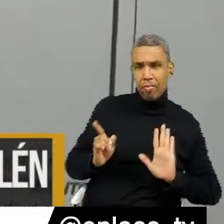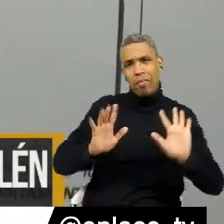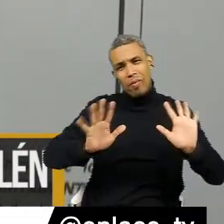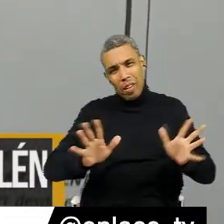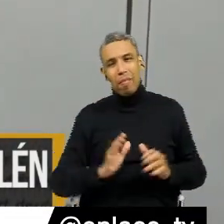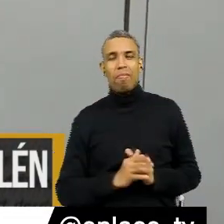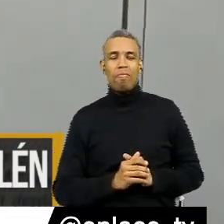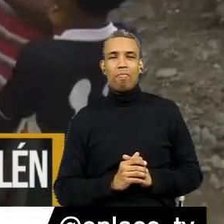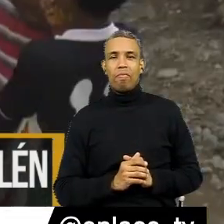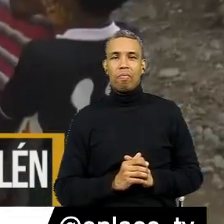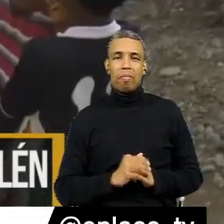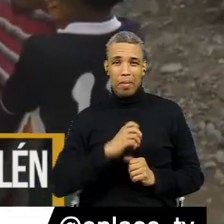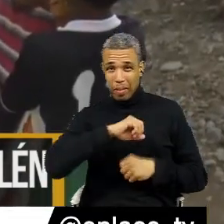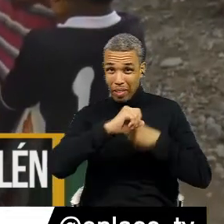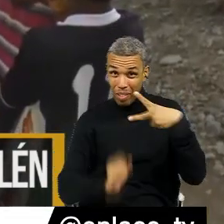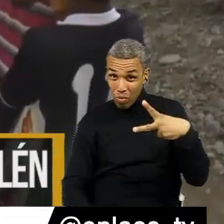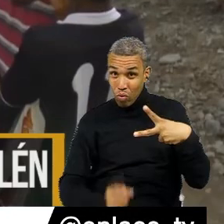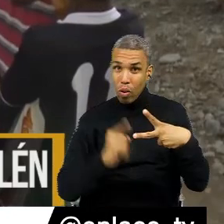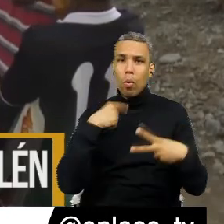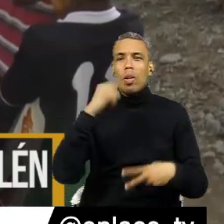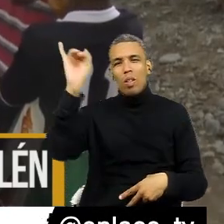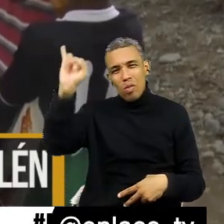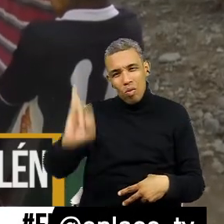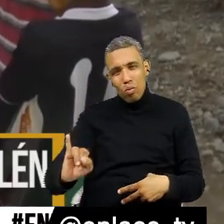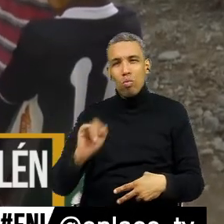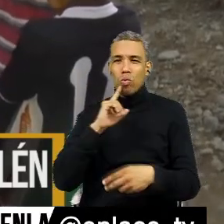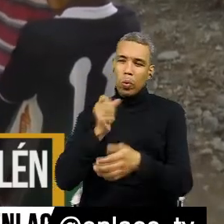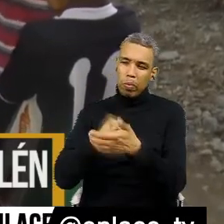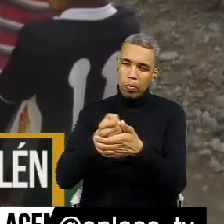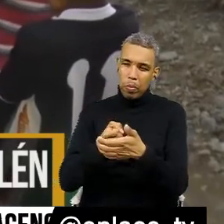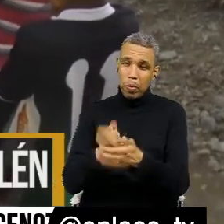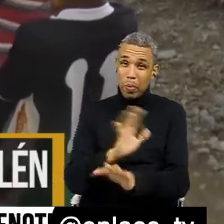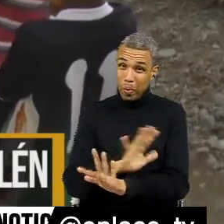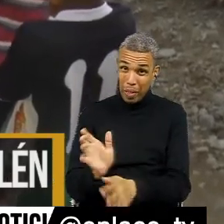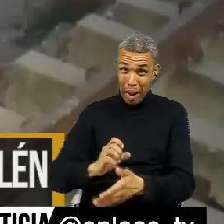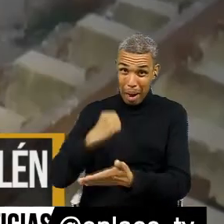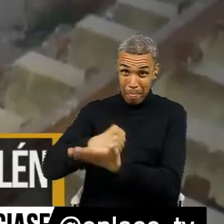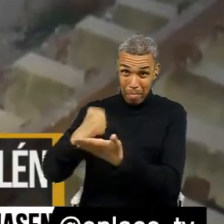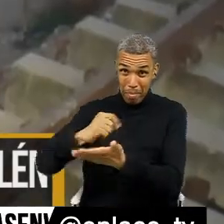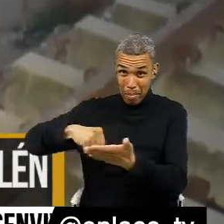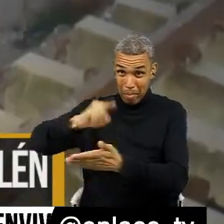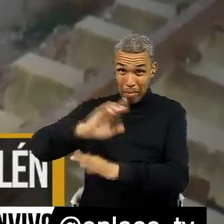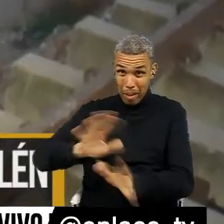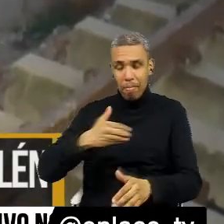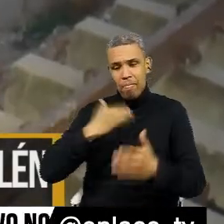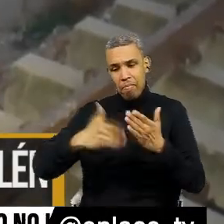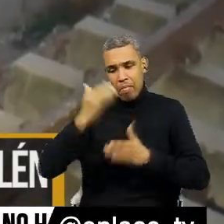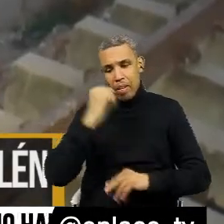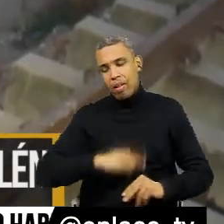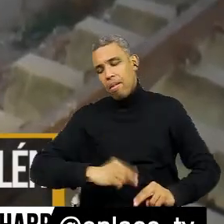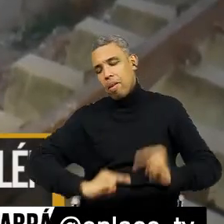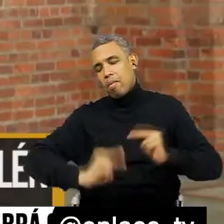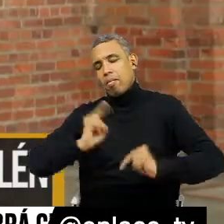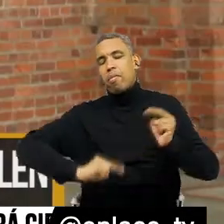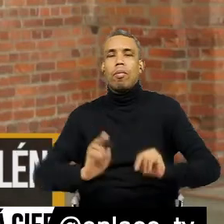las pólizas, poder reiniciar las obras y así culminar la construcción del Box Culvert. Nosotros la semana entrante ya